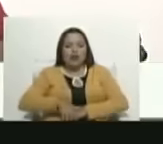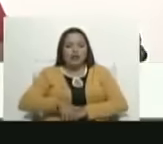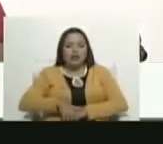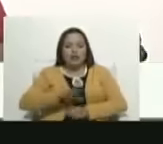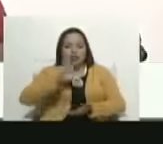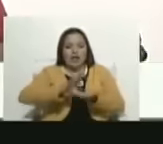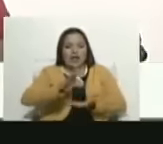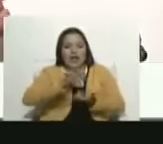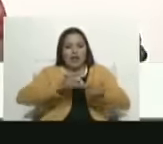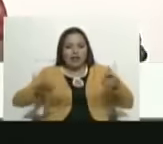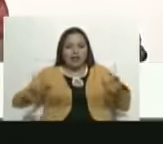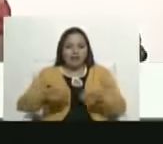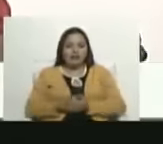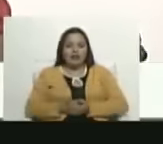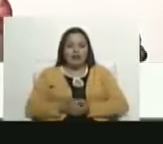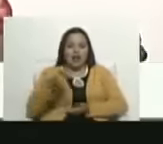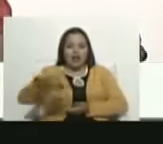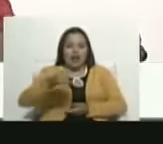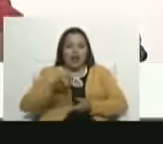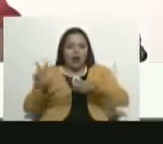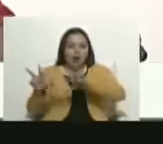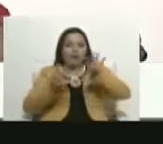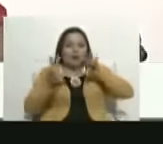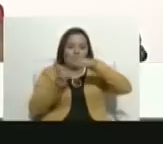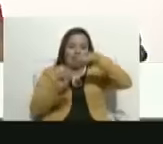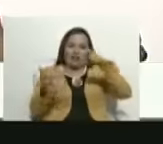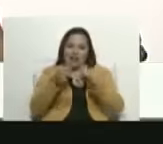nuestra Guayana. Ahí está la octava estrella. ¿Es así, señor?